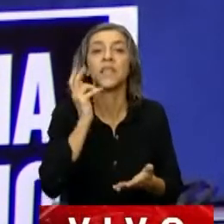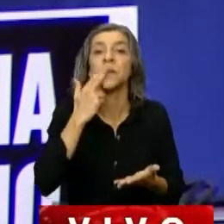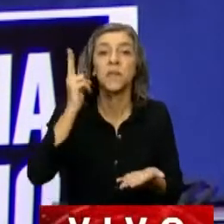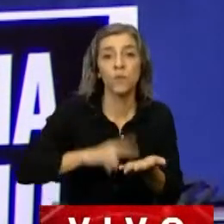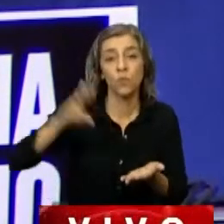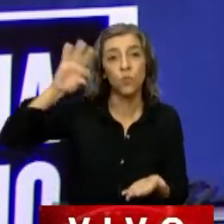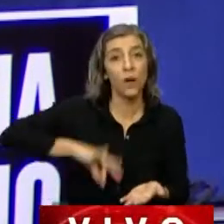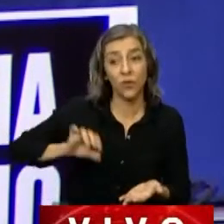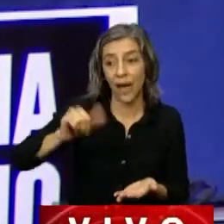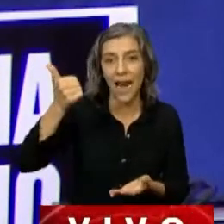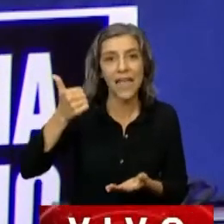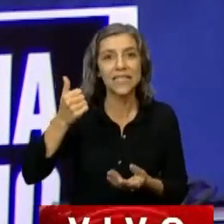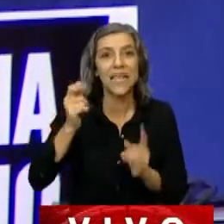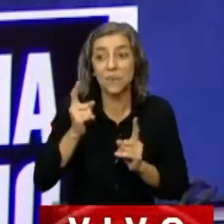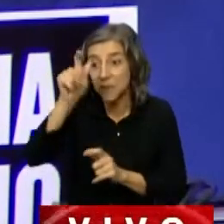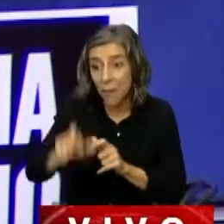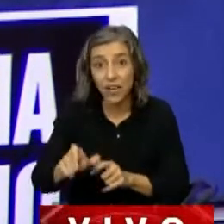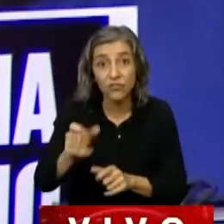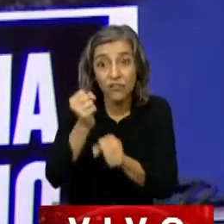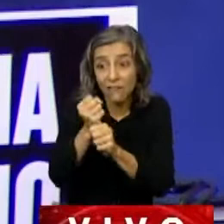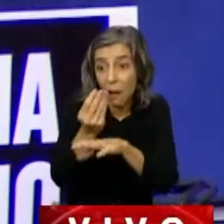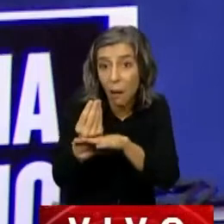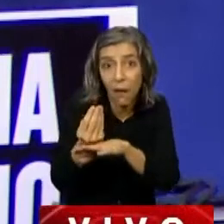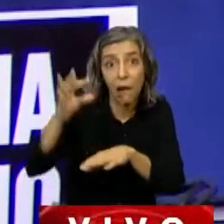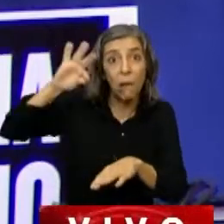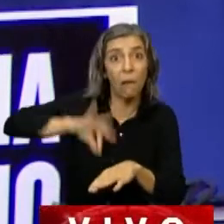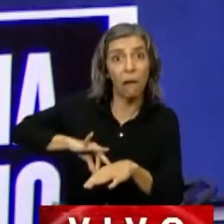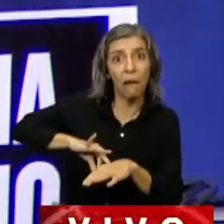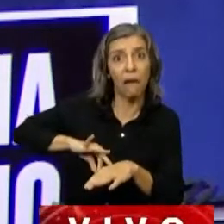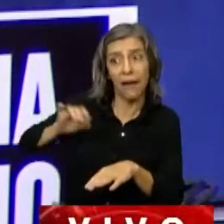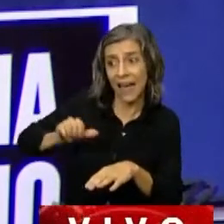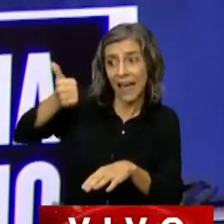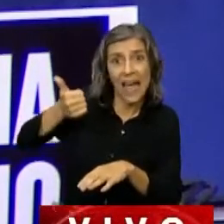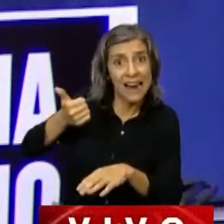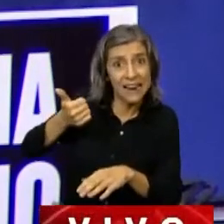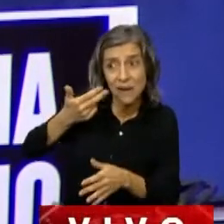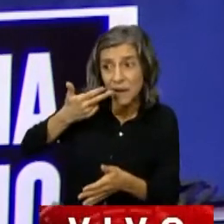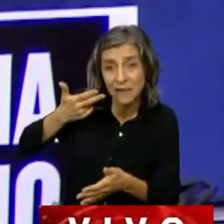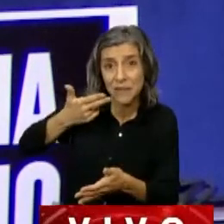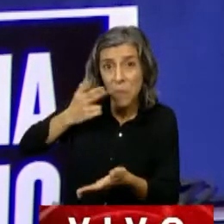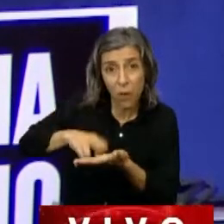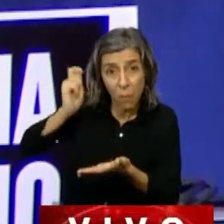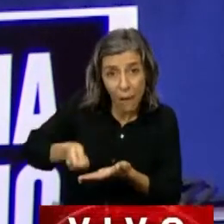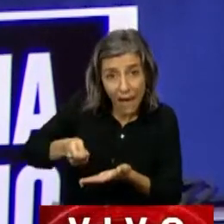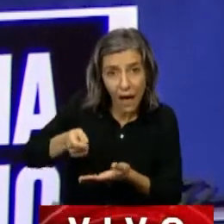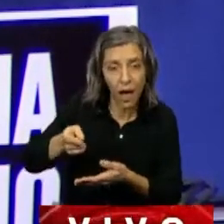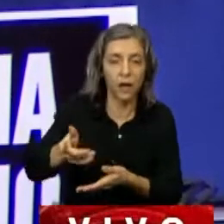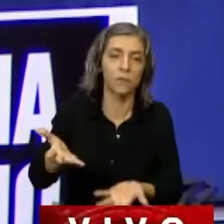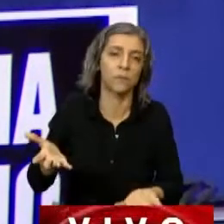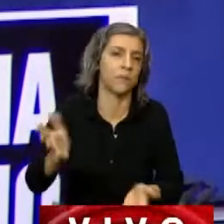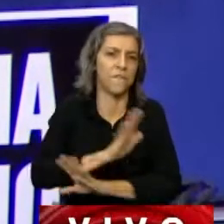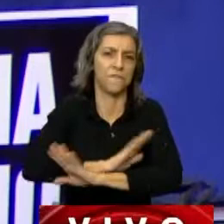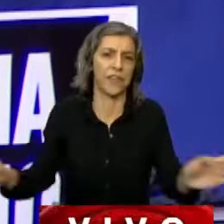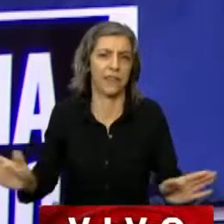las ganancias sobre salarios reconocidos como el de la cuarta categoría de los